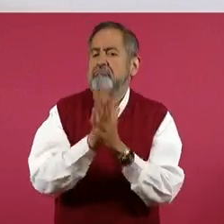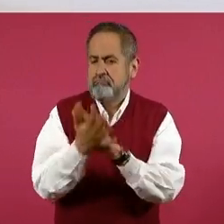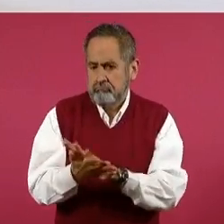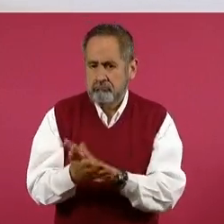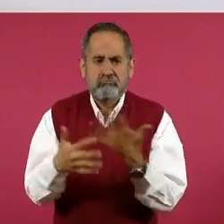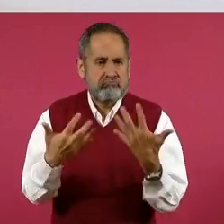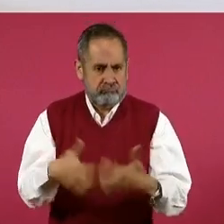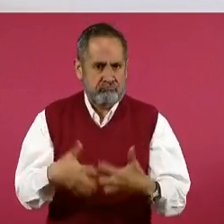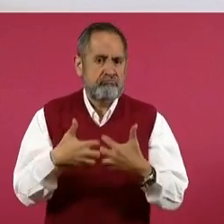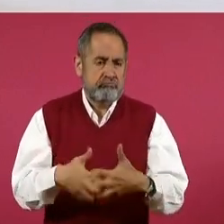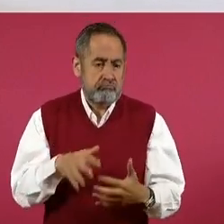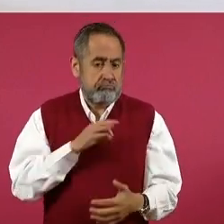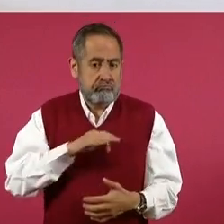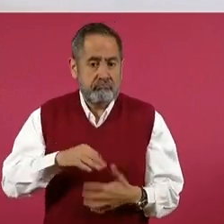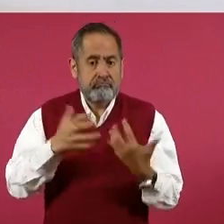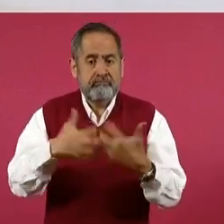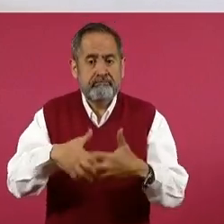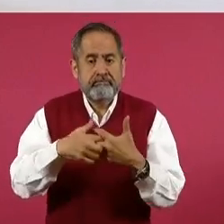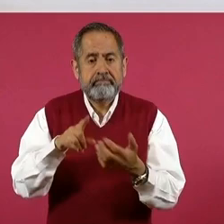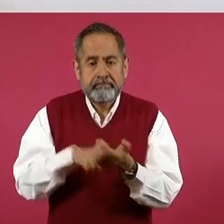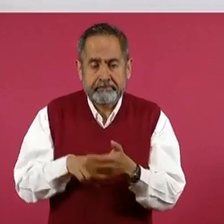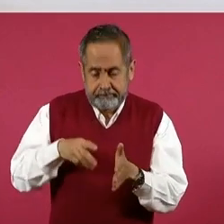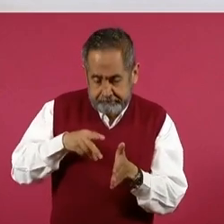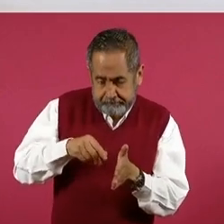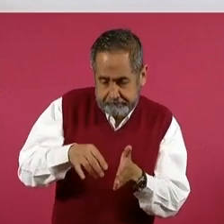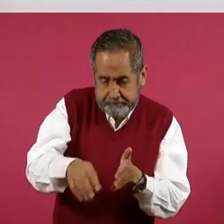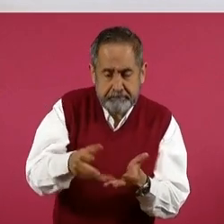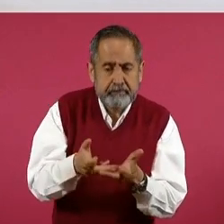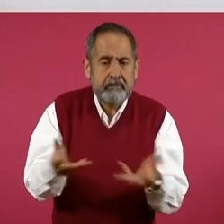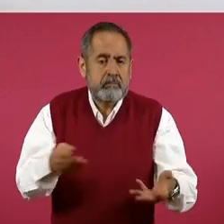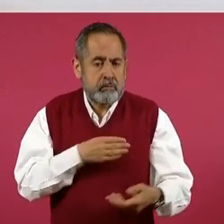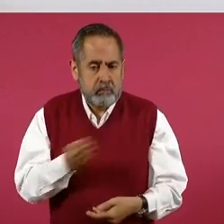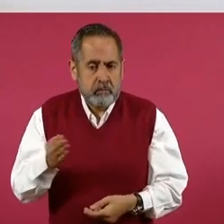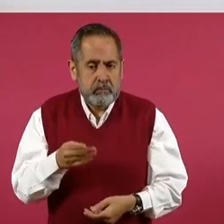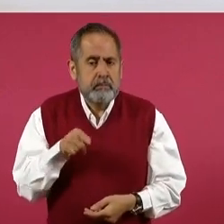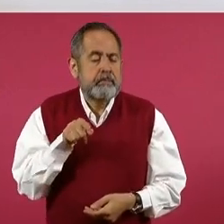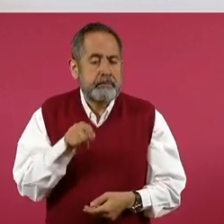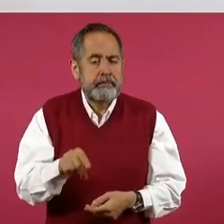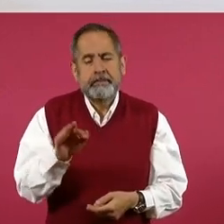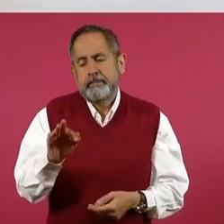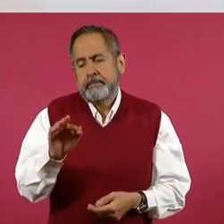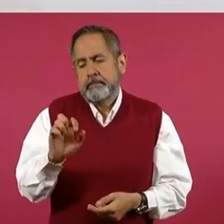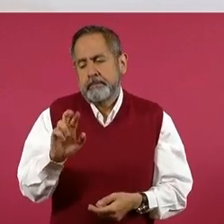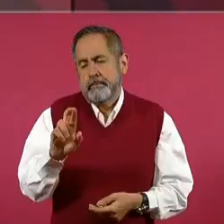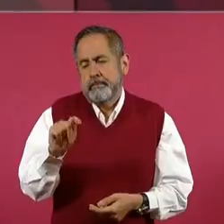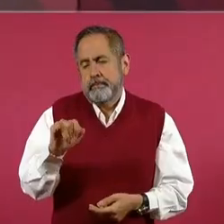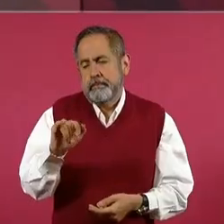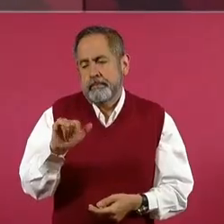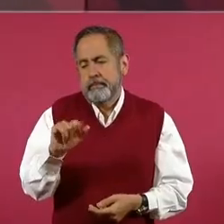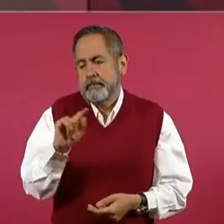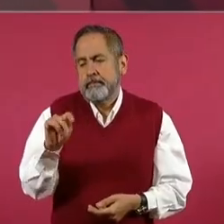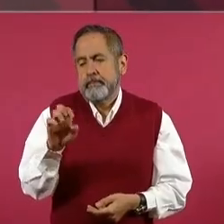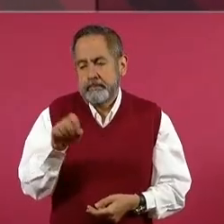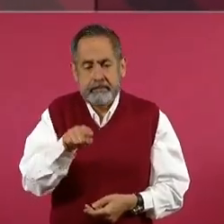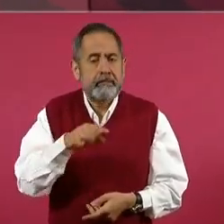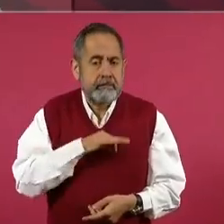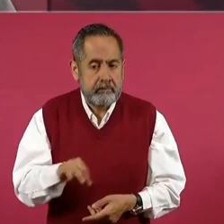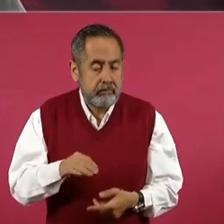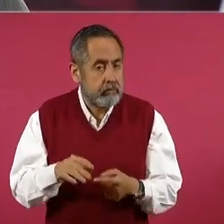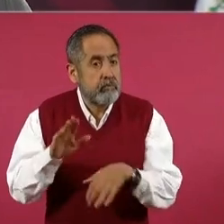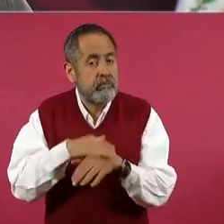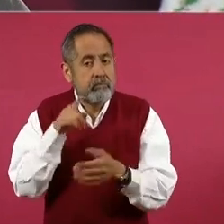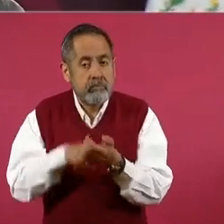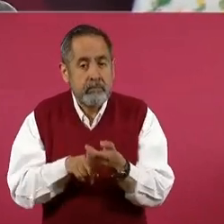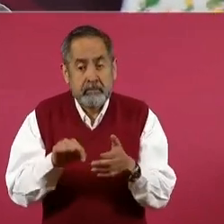una planta para producir fertilizantes, porque hay